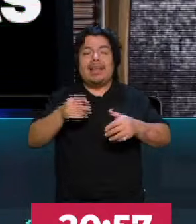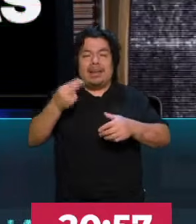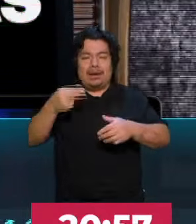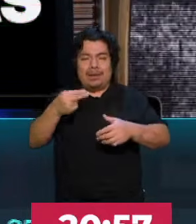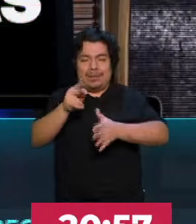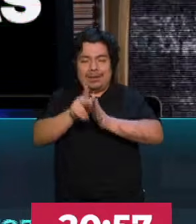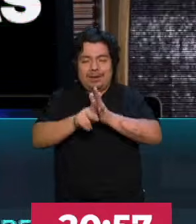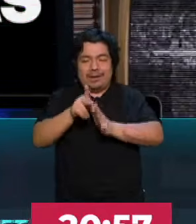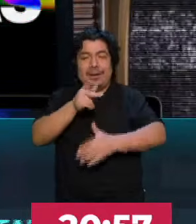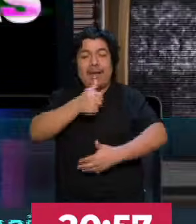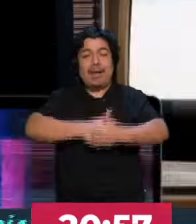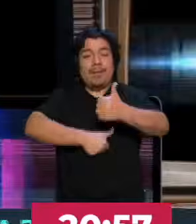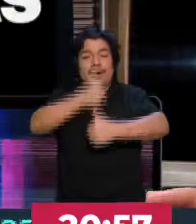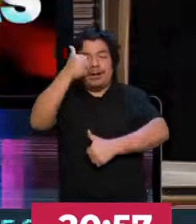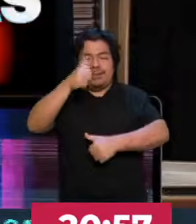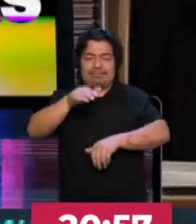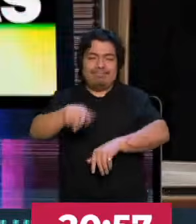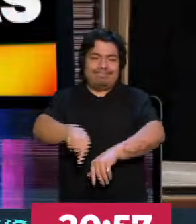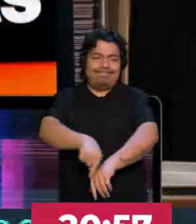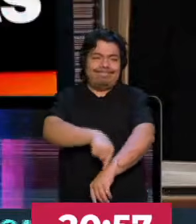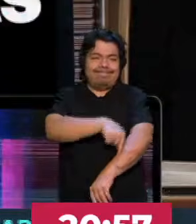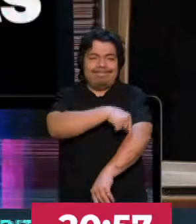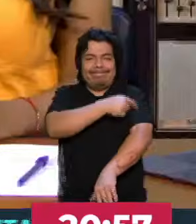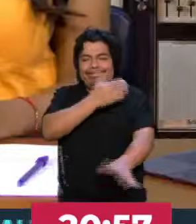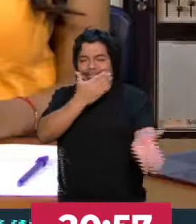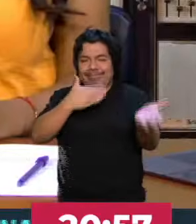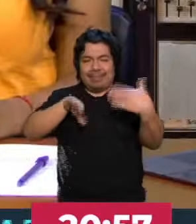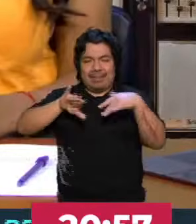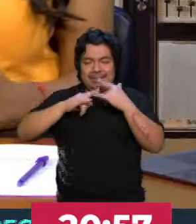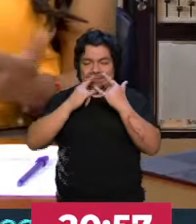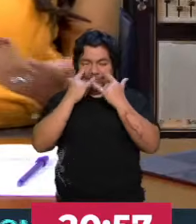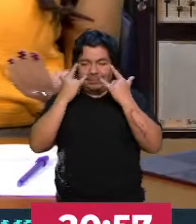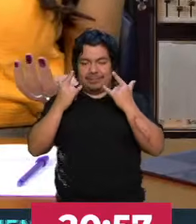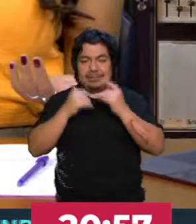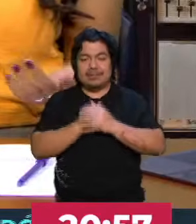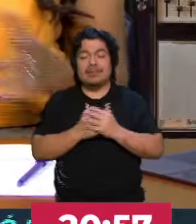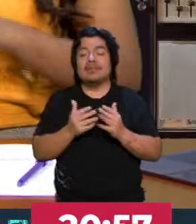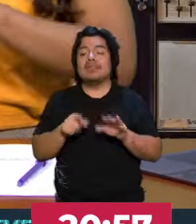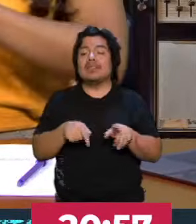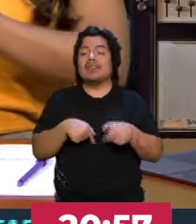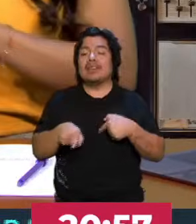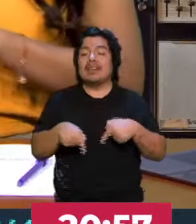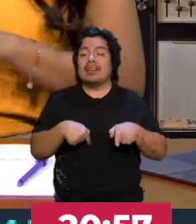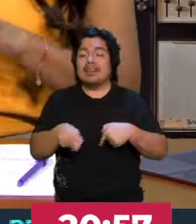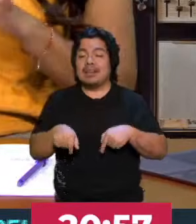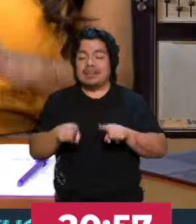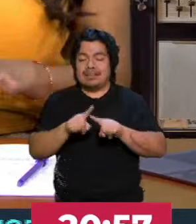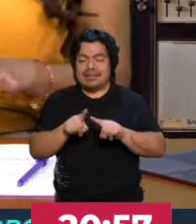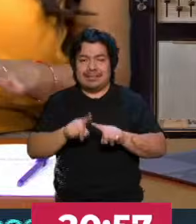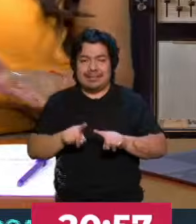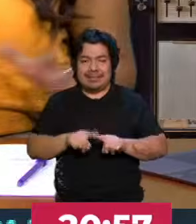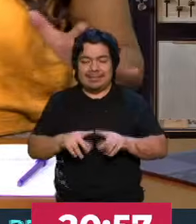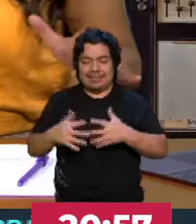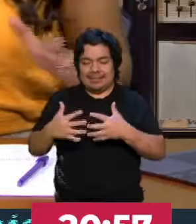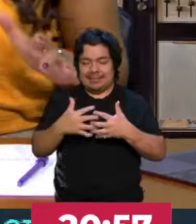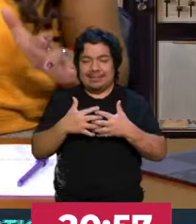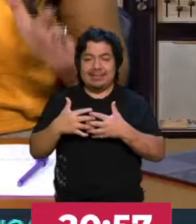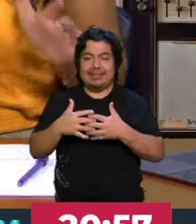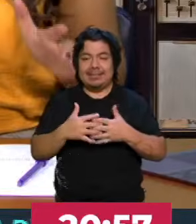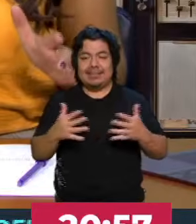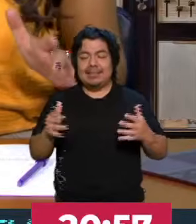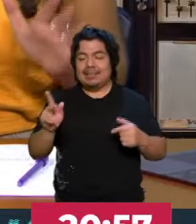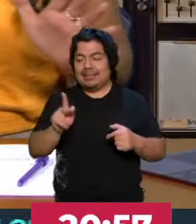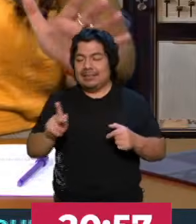de la historia. Una gran historia para abordar, como ya lo decías, no solamente el fútbol, sino todas las relaciones que se entretejen. Dirían,